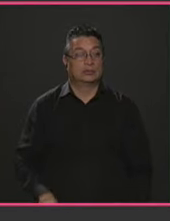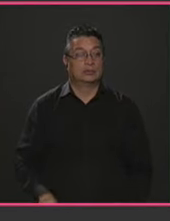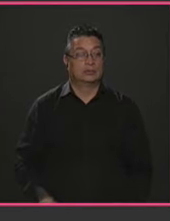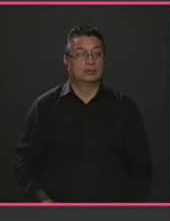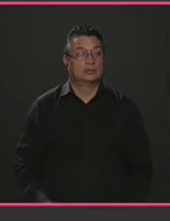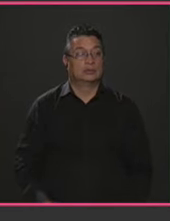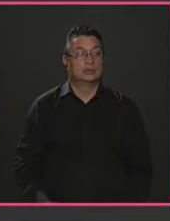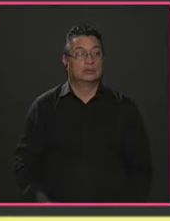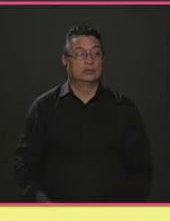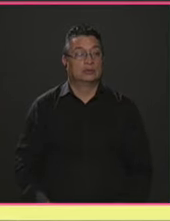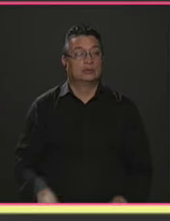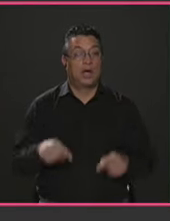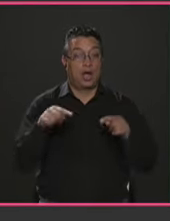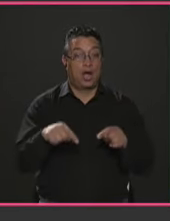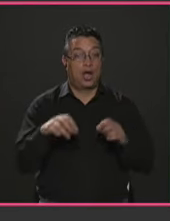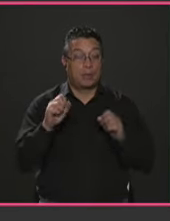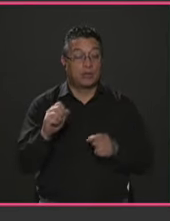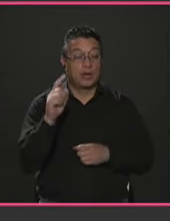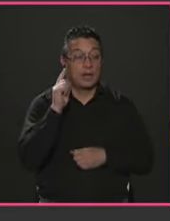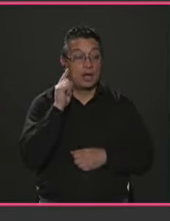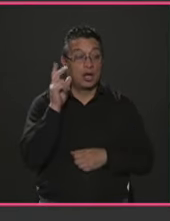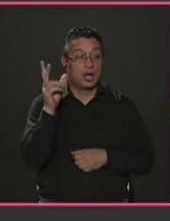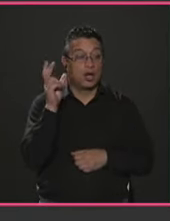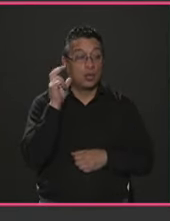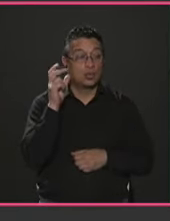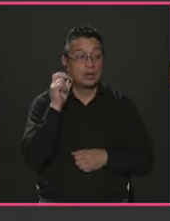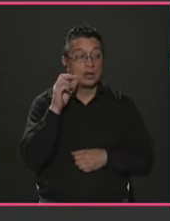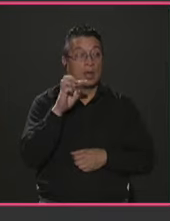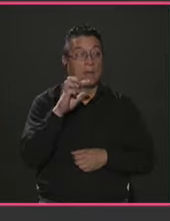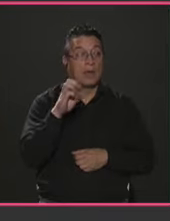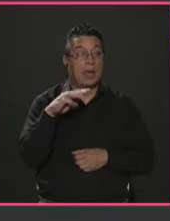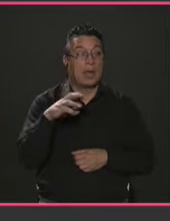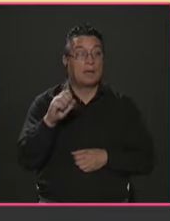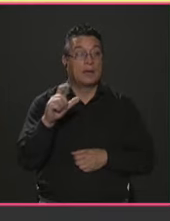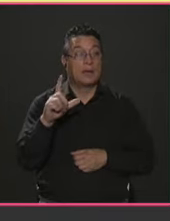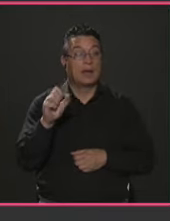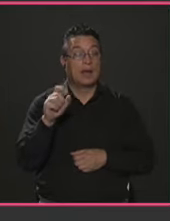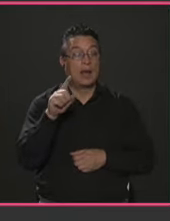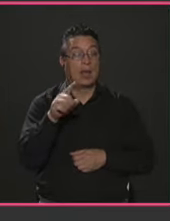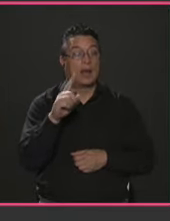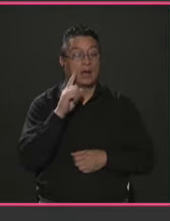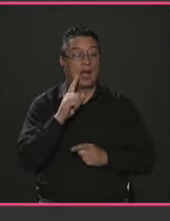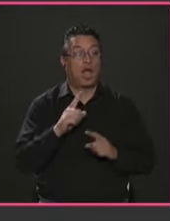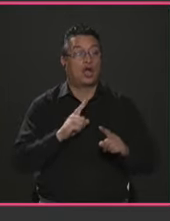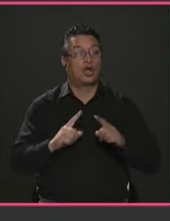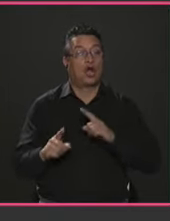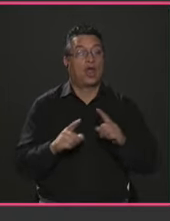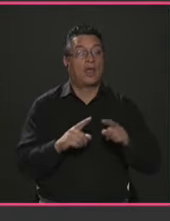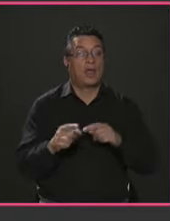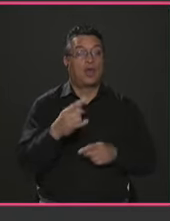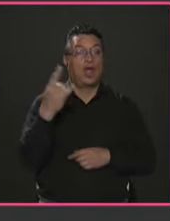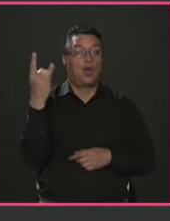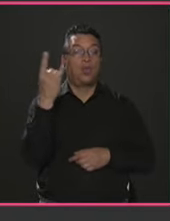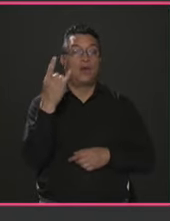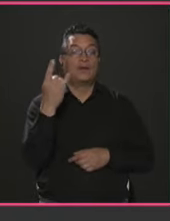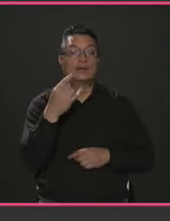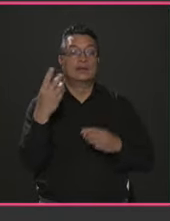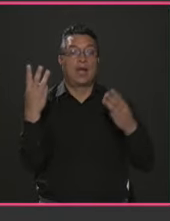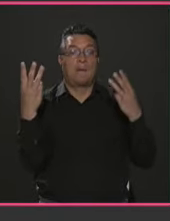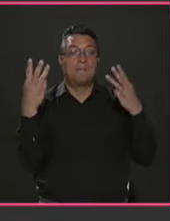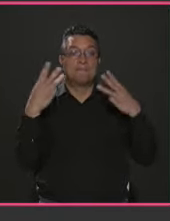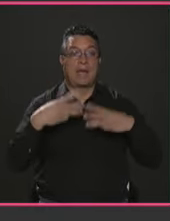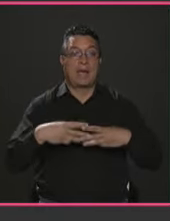escucho ahora me puedes escuchar Pamela estamos con Pamela santibáñez que es coordinadora de la Universidad de